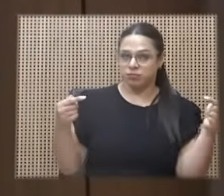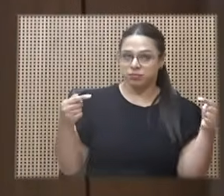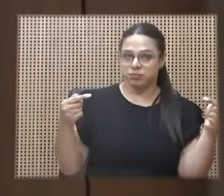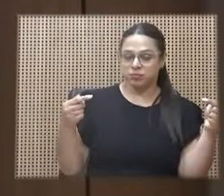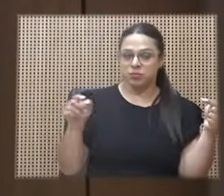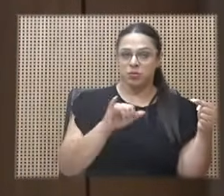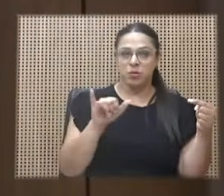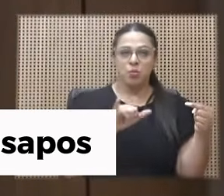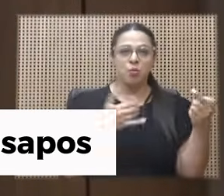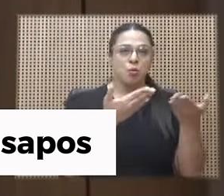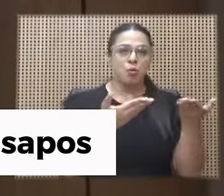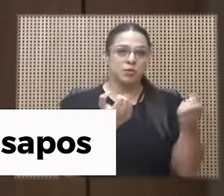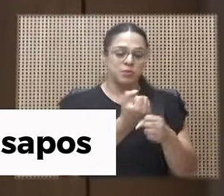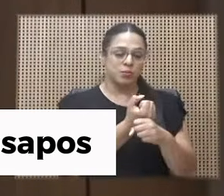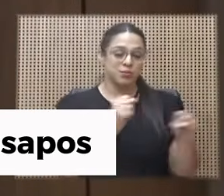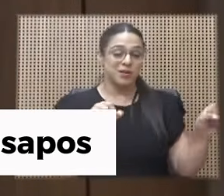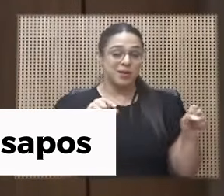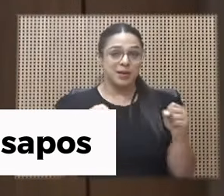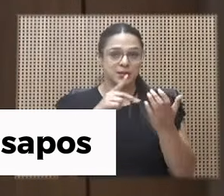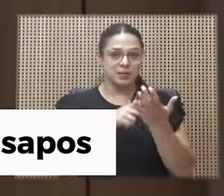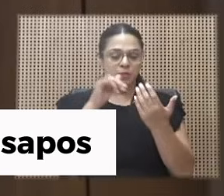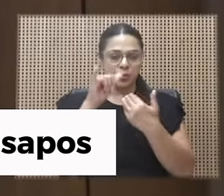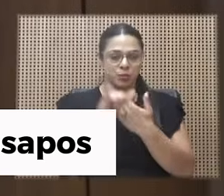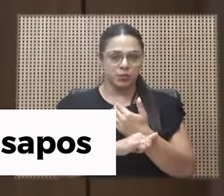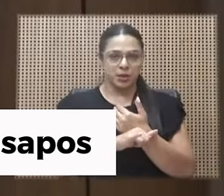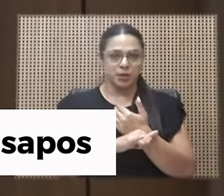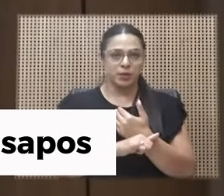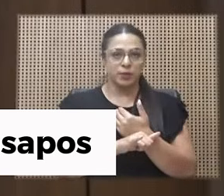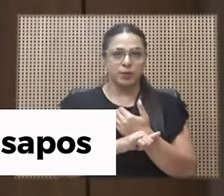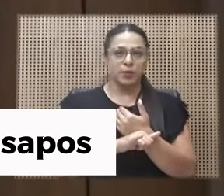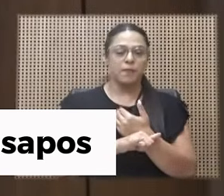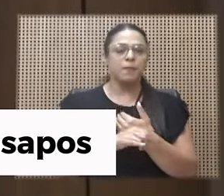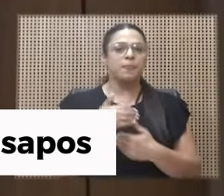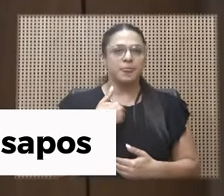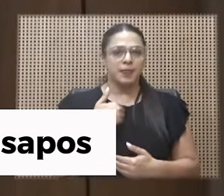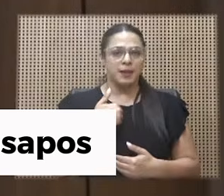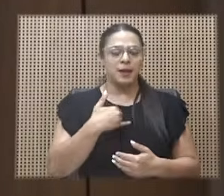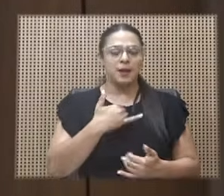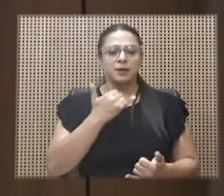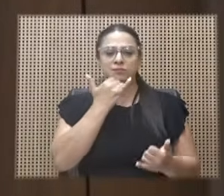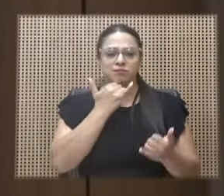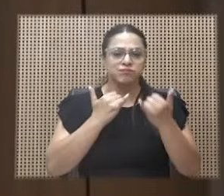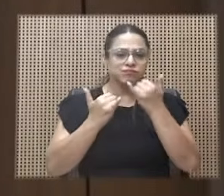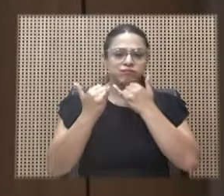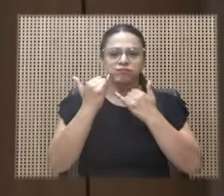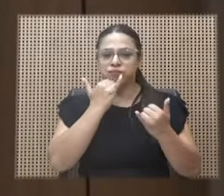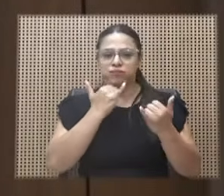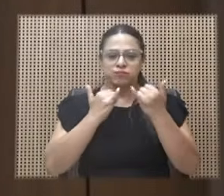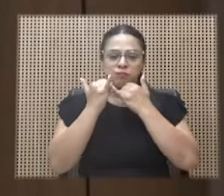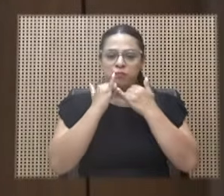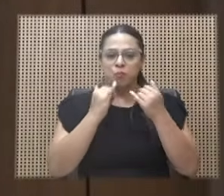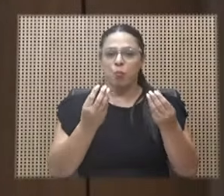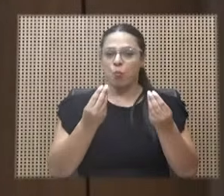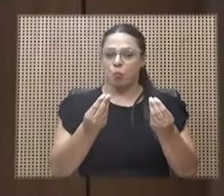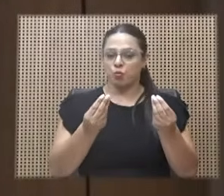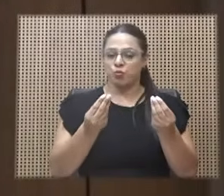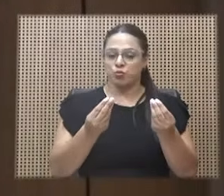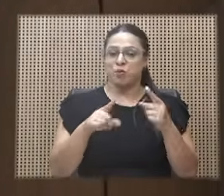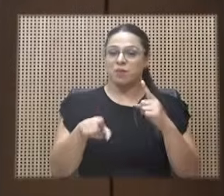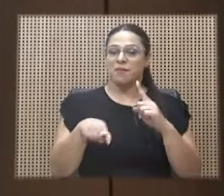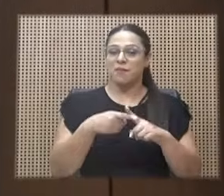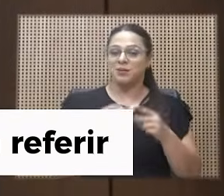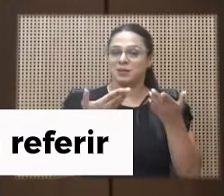panacea. Tiene una gran cantidad de errores, gazapos y elementos